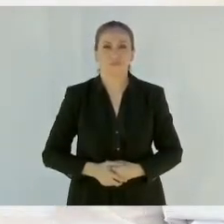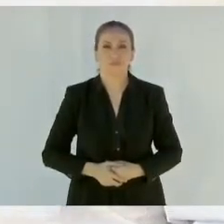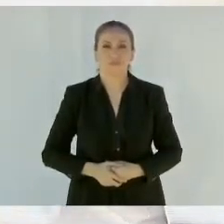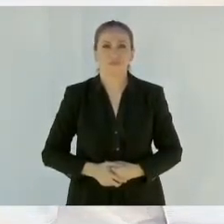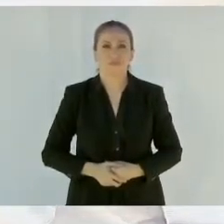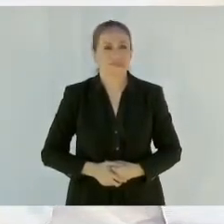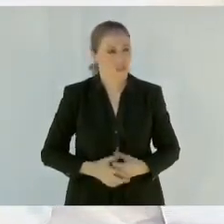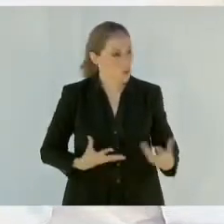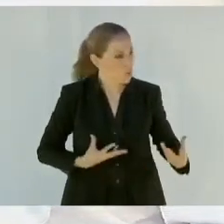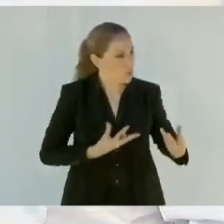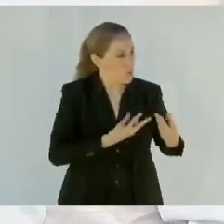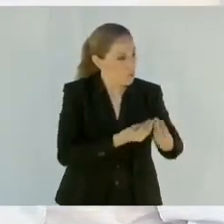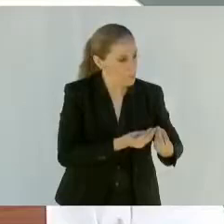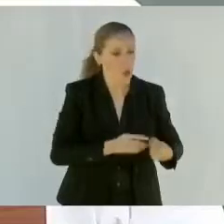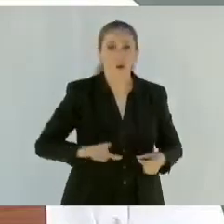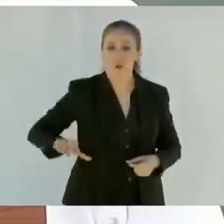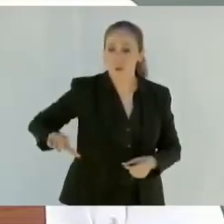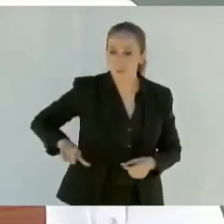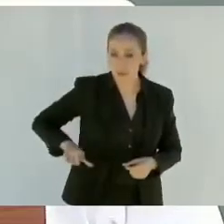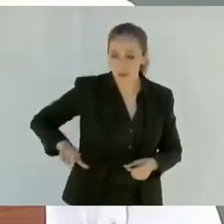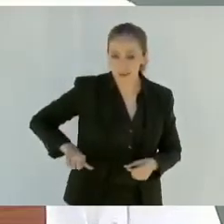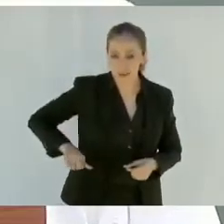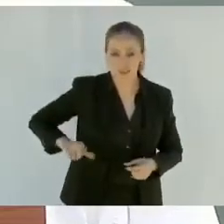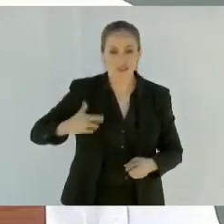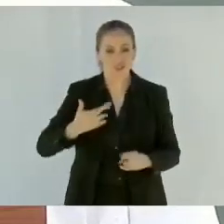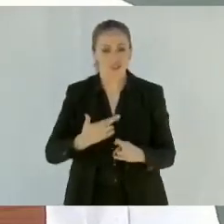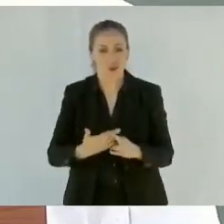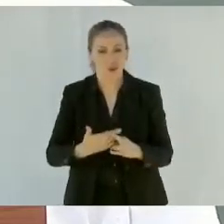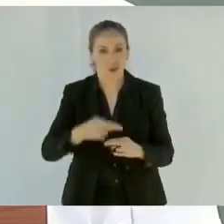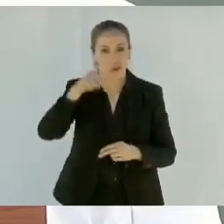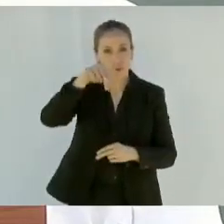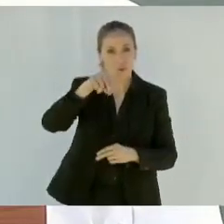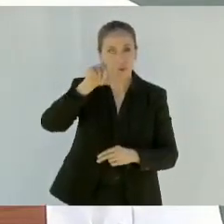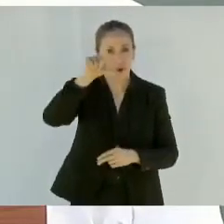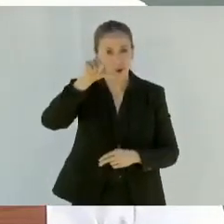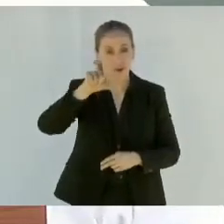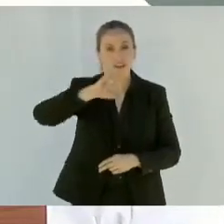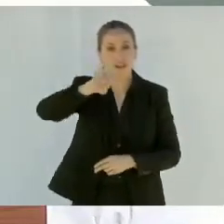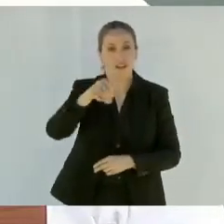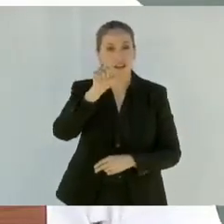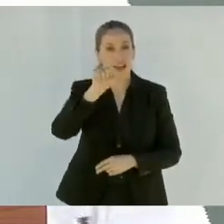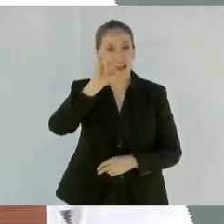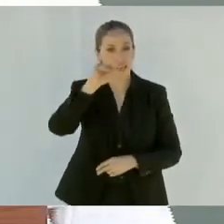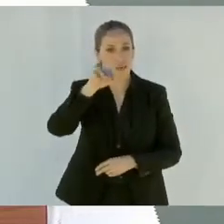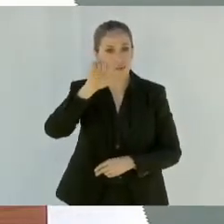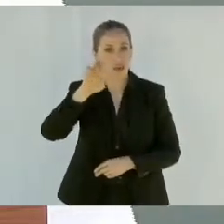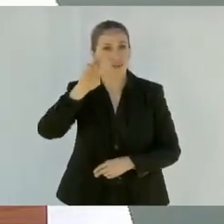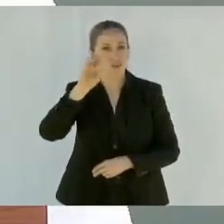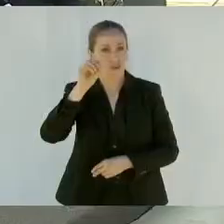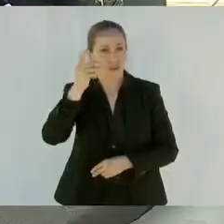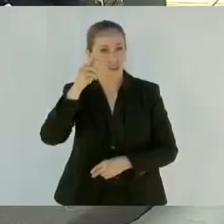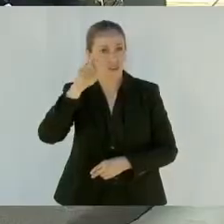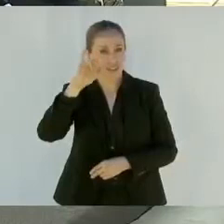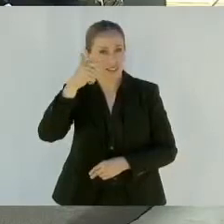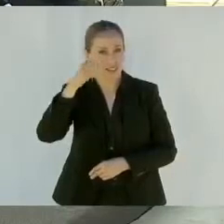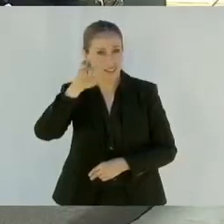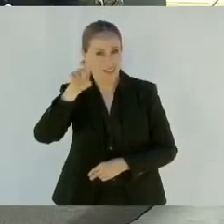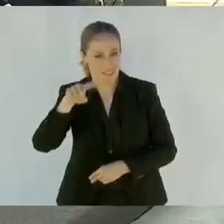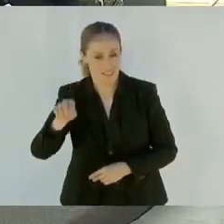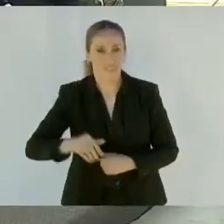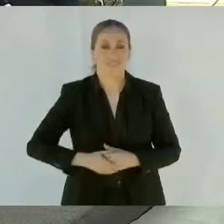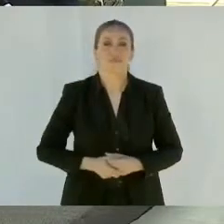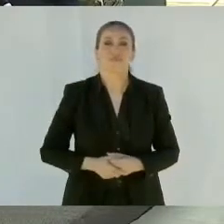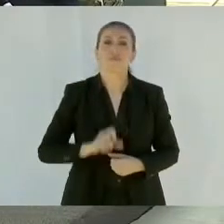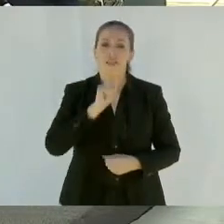el gobernador de Nuevo León, Jaime Rodríguez Calderón, en compañía